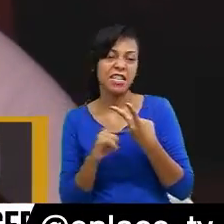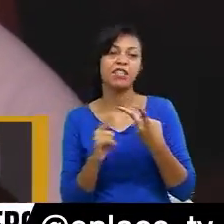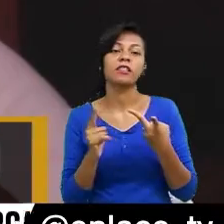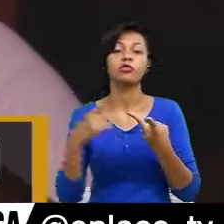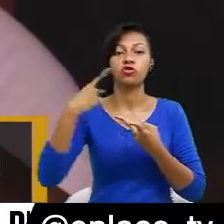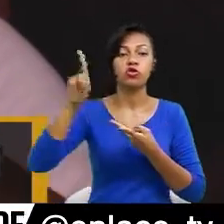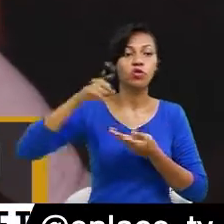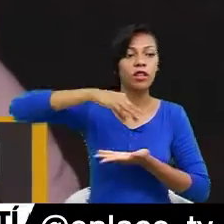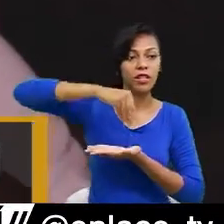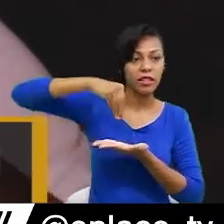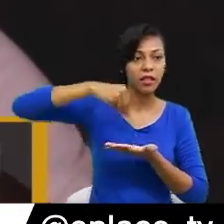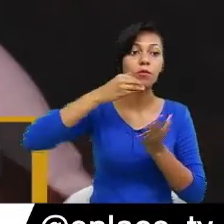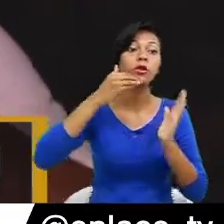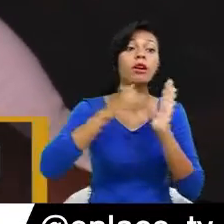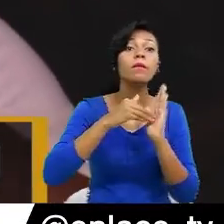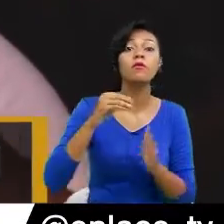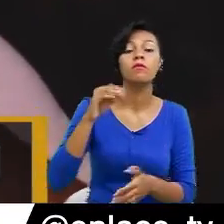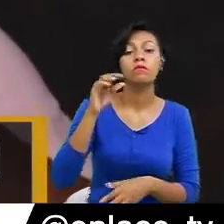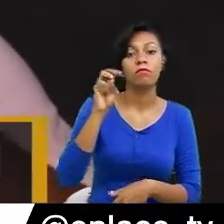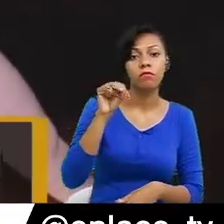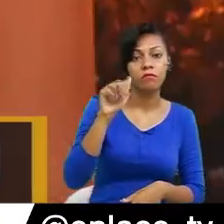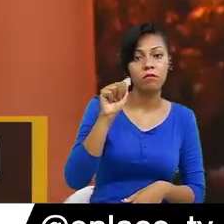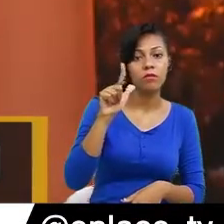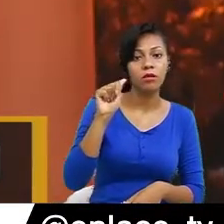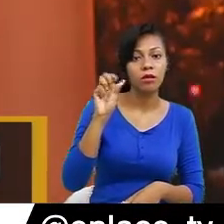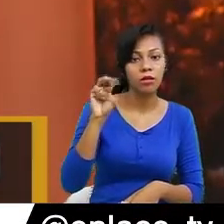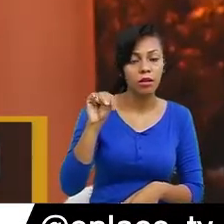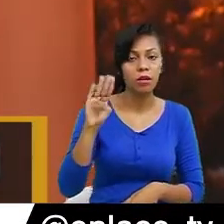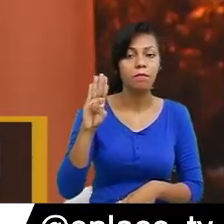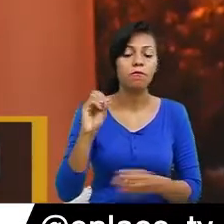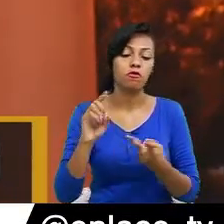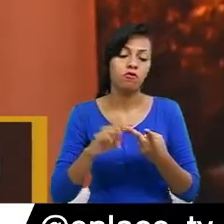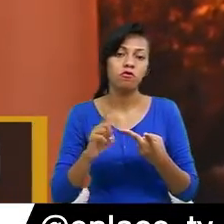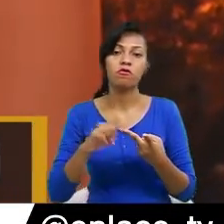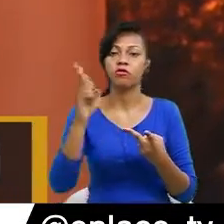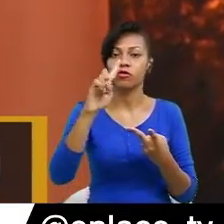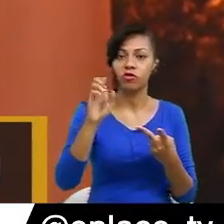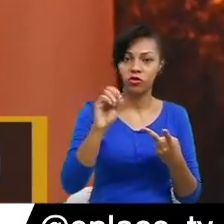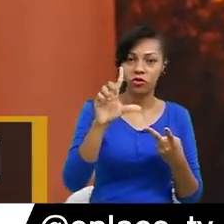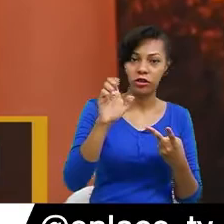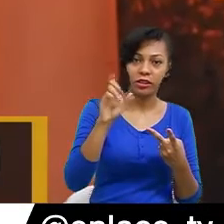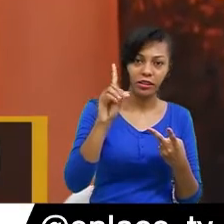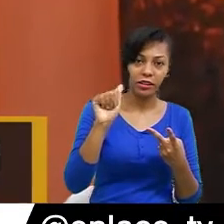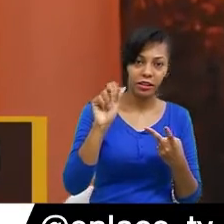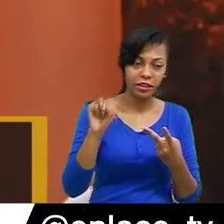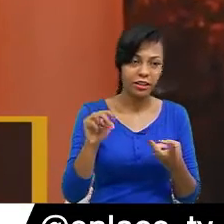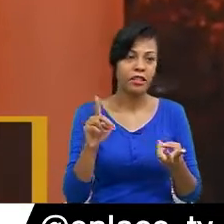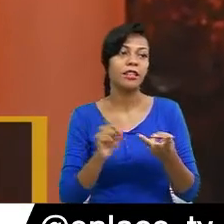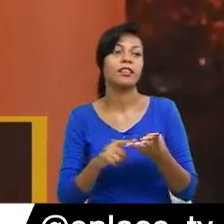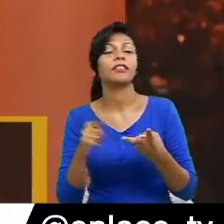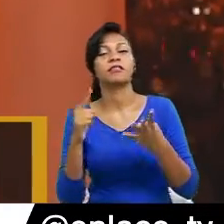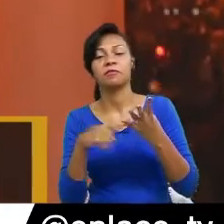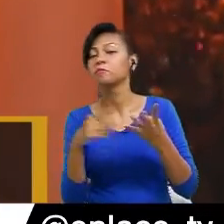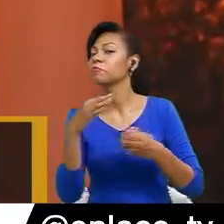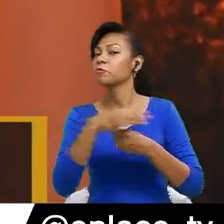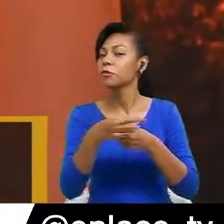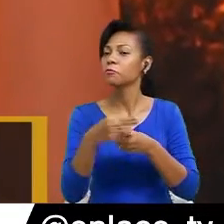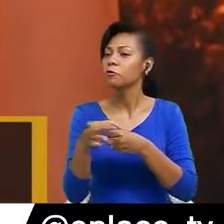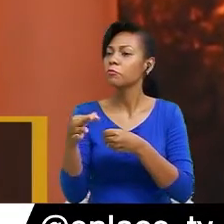por lo menos Malambo, Soledad, Oseacurí, Juan de Acosta, Tubará, Puerto